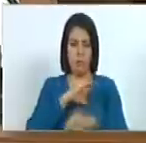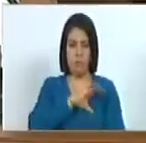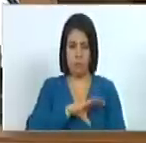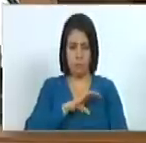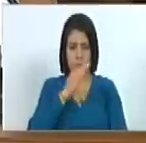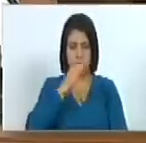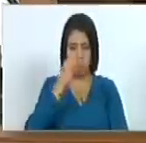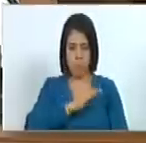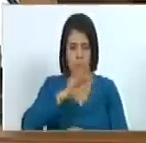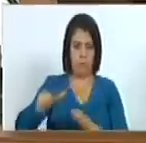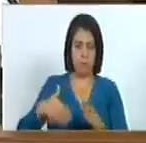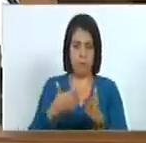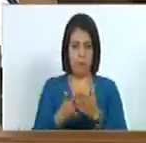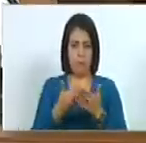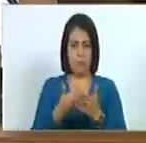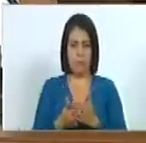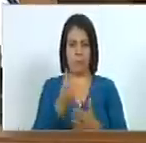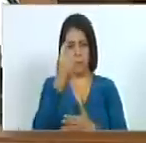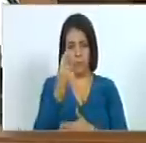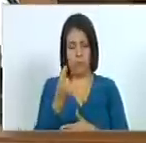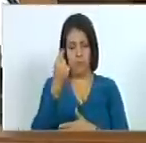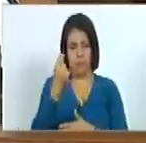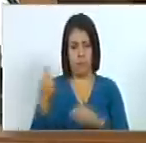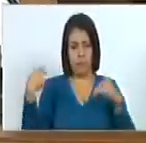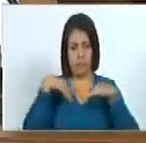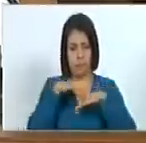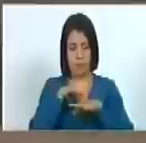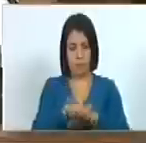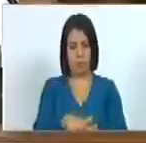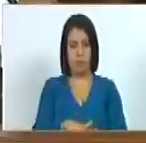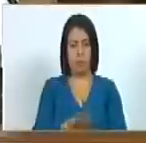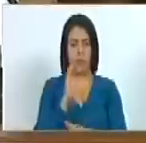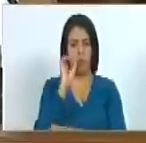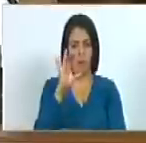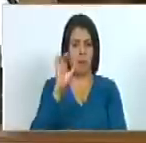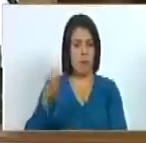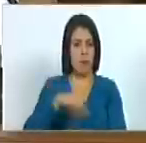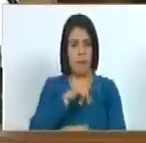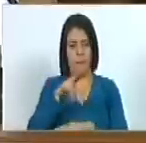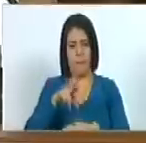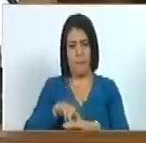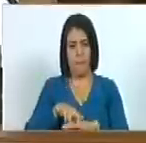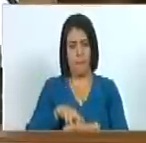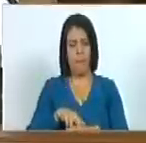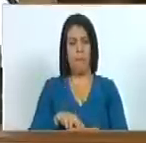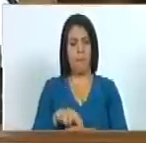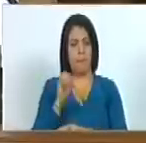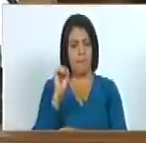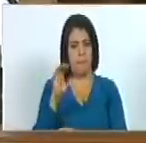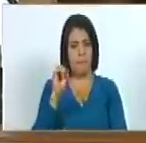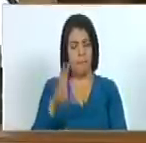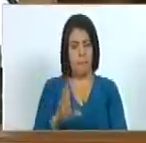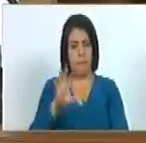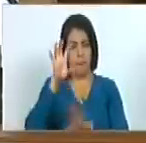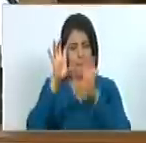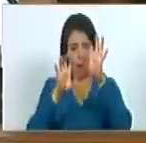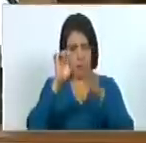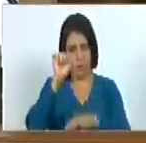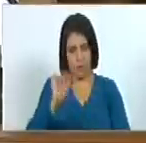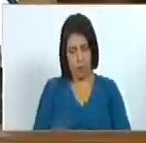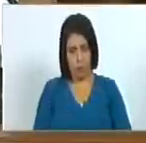y ratificación de los diputados integrantes de la Asamblea Nacional ante el Parlamento del